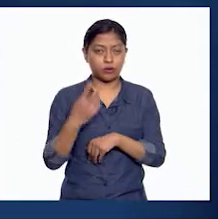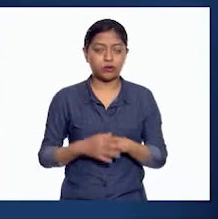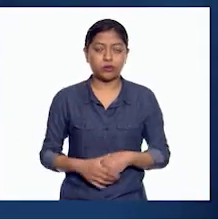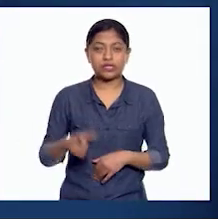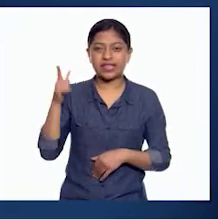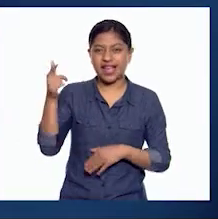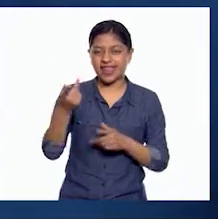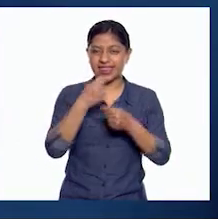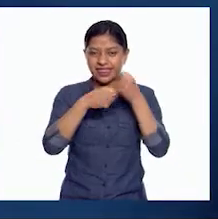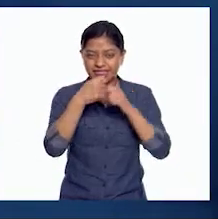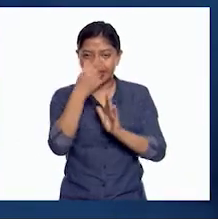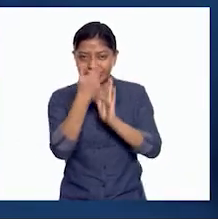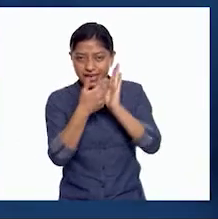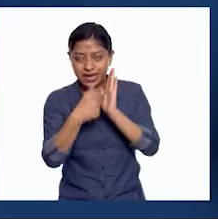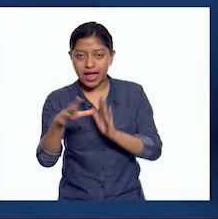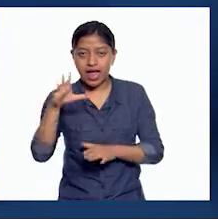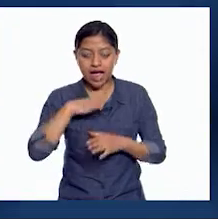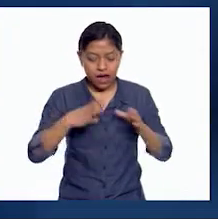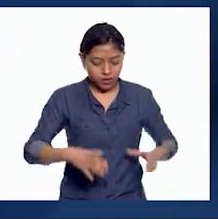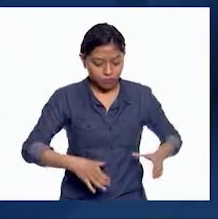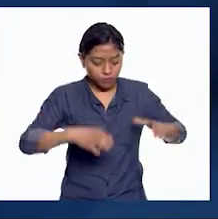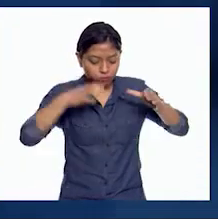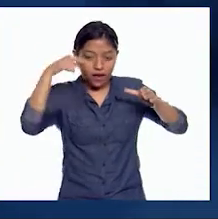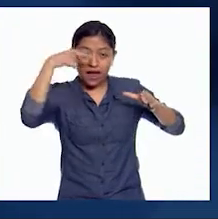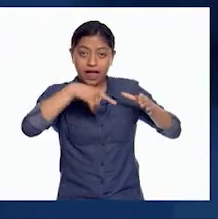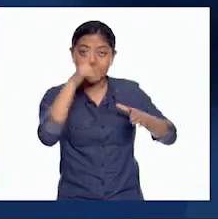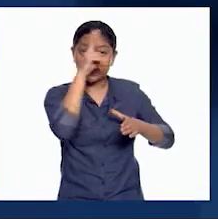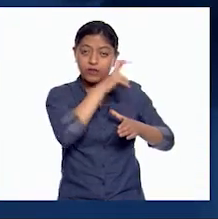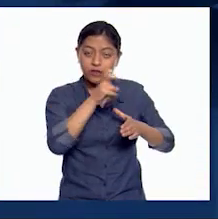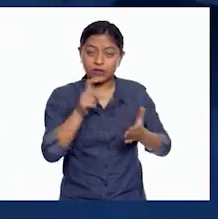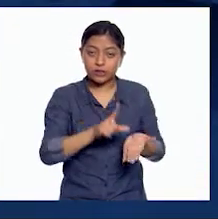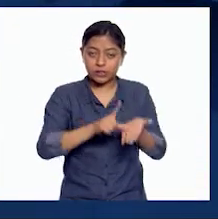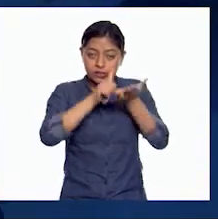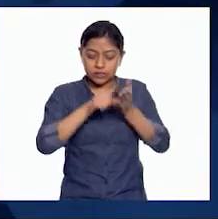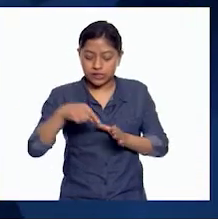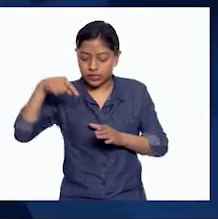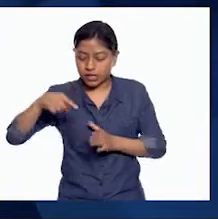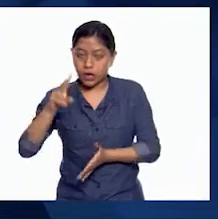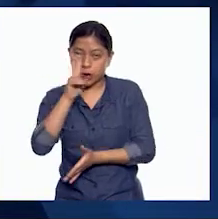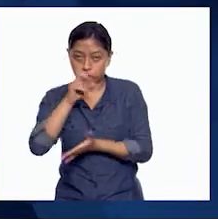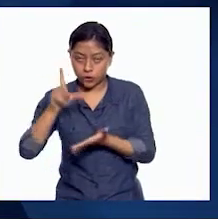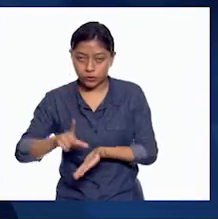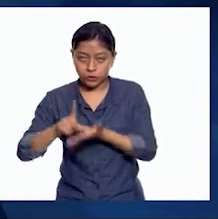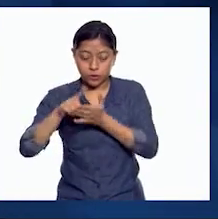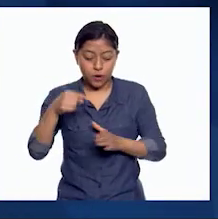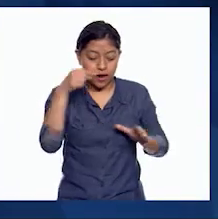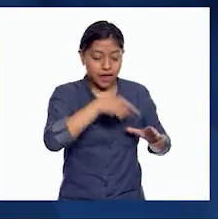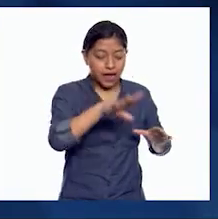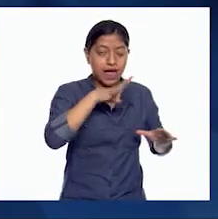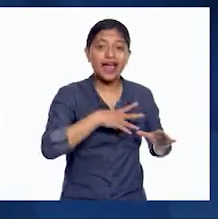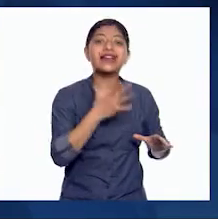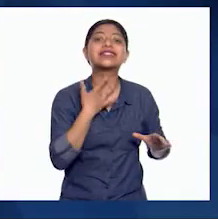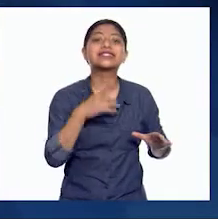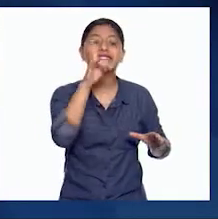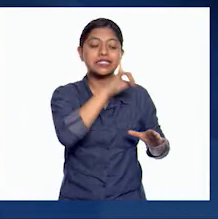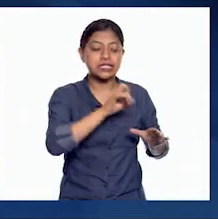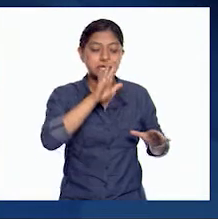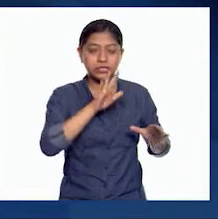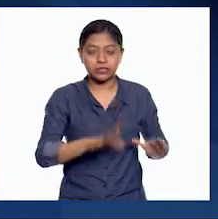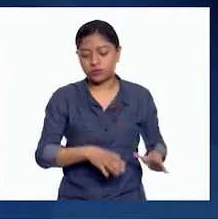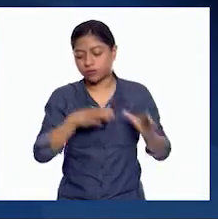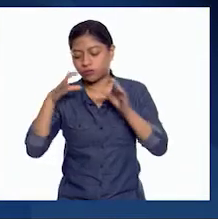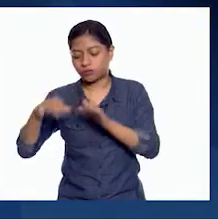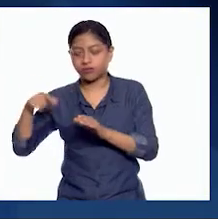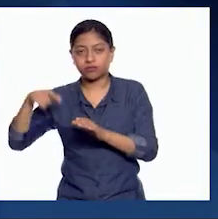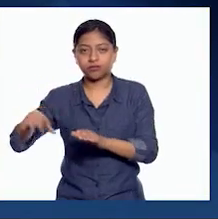ferretería tienen dos tambos de 200 litros de capacidad. Uno contiene 150 litros de alcohol y los otros